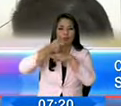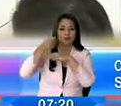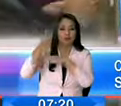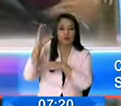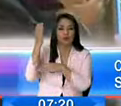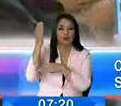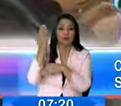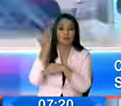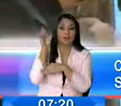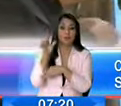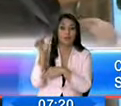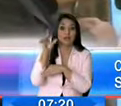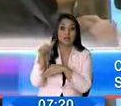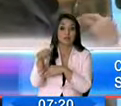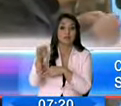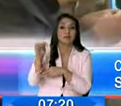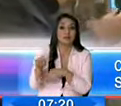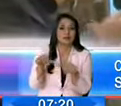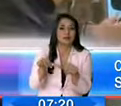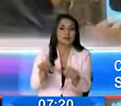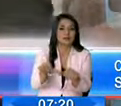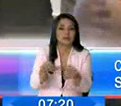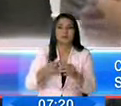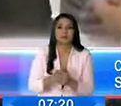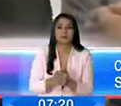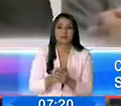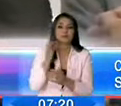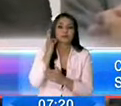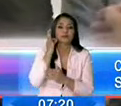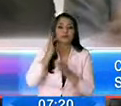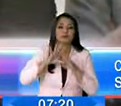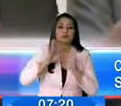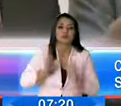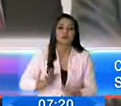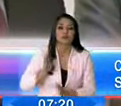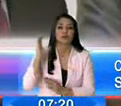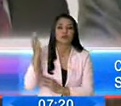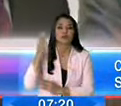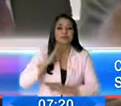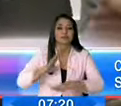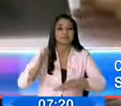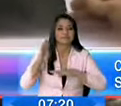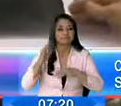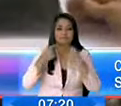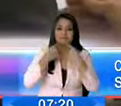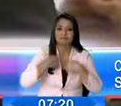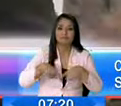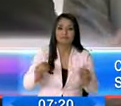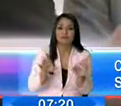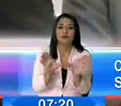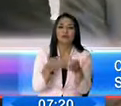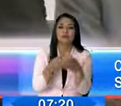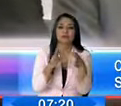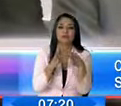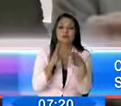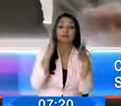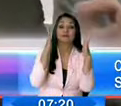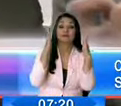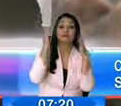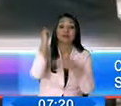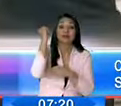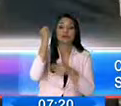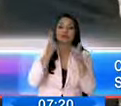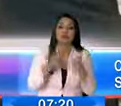cafetero este lunes. Tras el encuentro, la canciller María Ángela Holguín se comprometió a enviar una comunicación a la Comisión Interamericana de Derechos Humanos